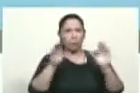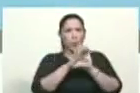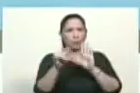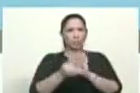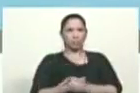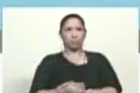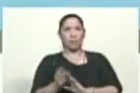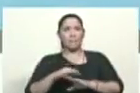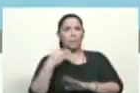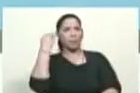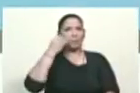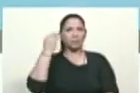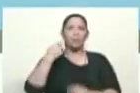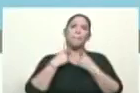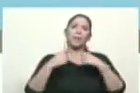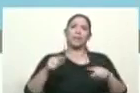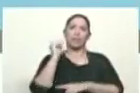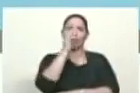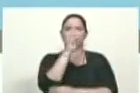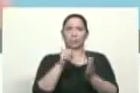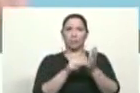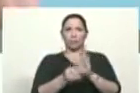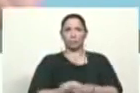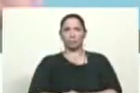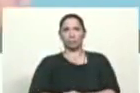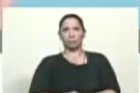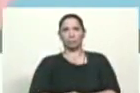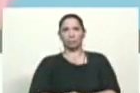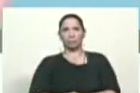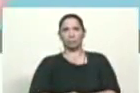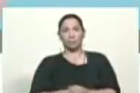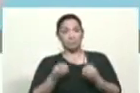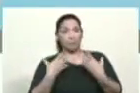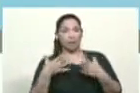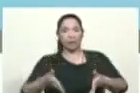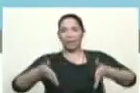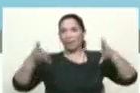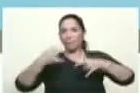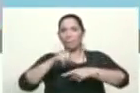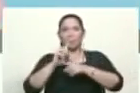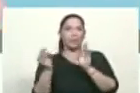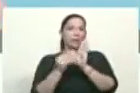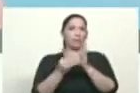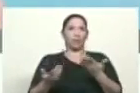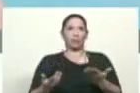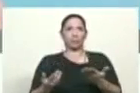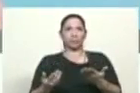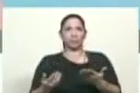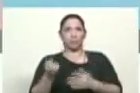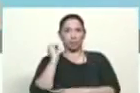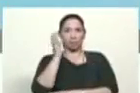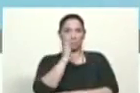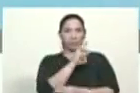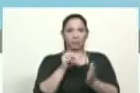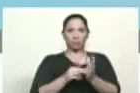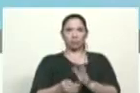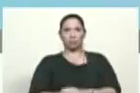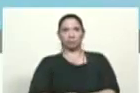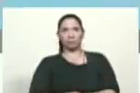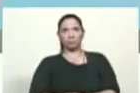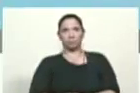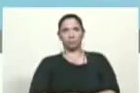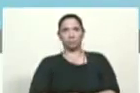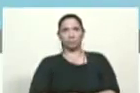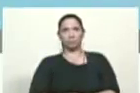porque pensaban que iban a perder la Asamblea Nacional. Bueno, la ganaron por primera vez en mucho tiempo, ganaron ese escenario político.